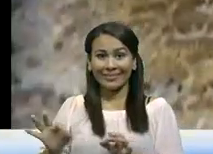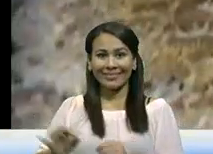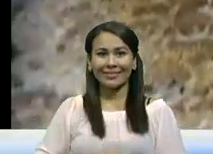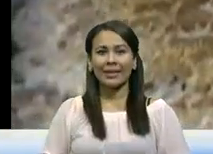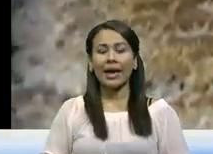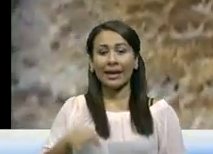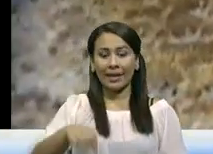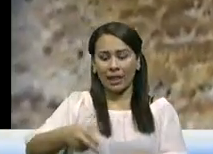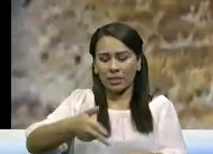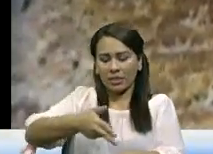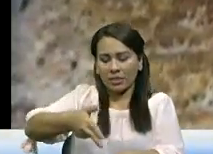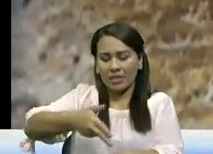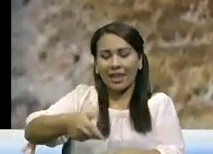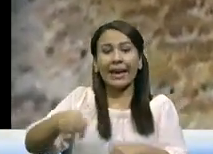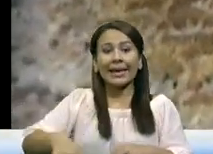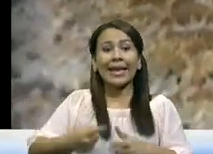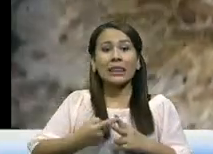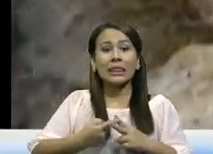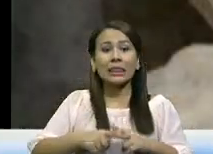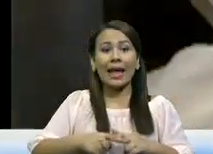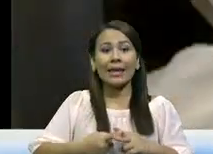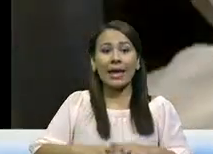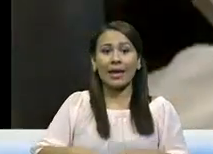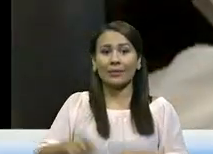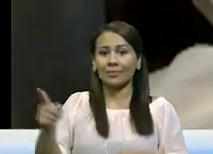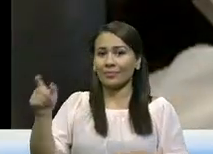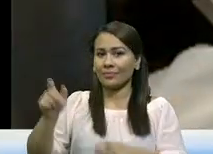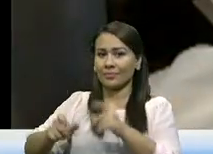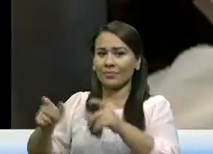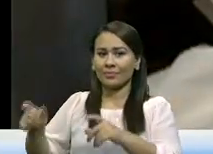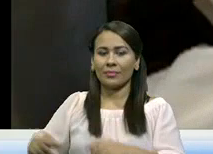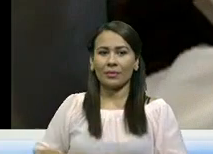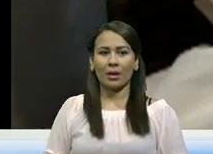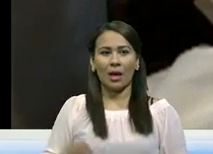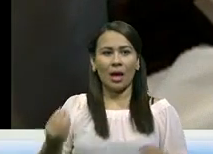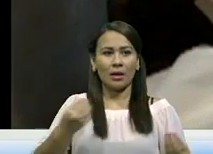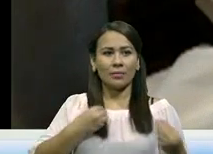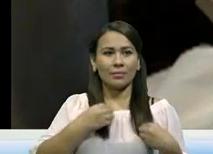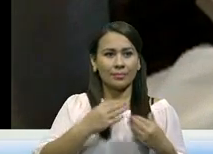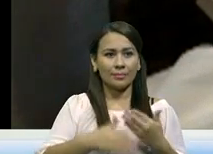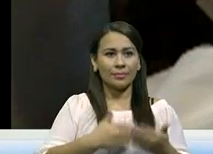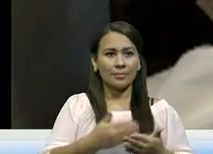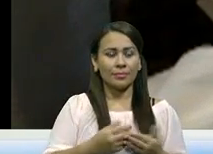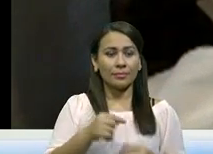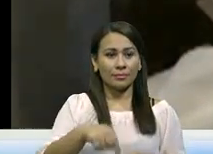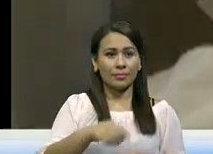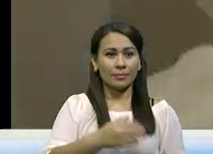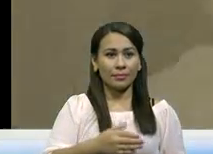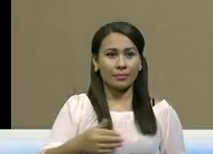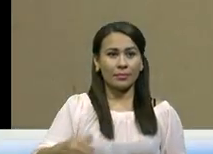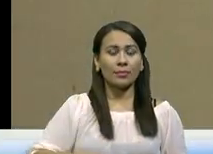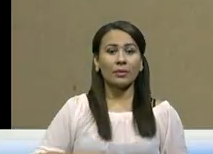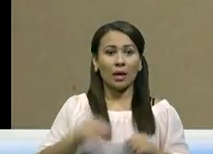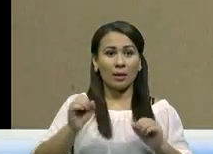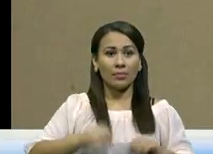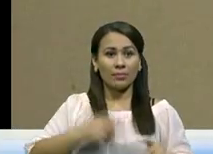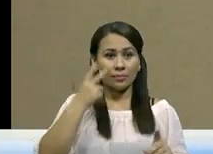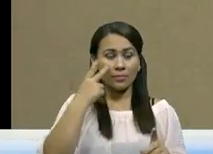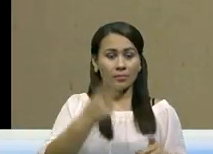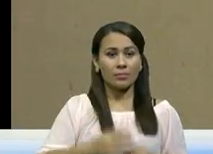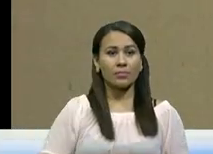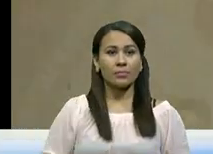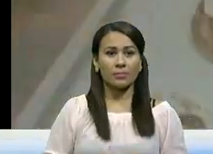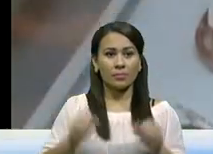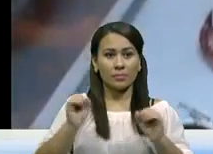El taller de joyería o los talleres artesanales fueron las escuelas de formación en otra época. Yeah. Así era como se transmitían